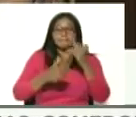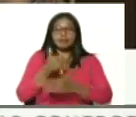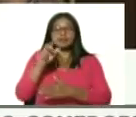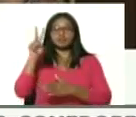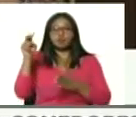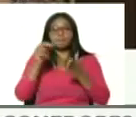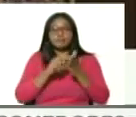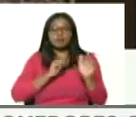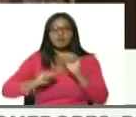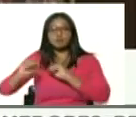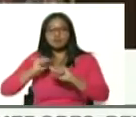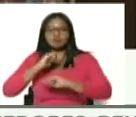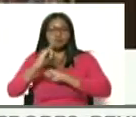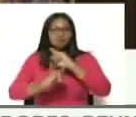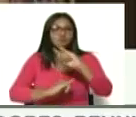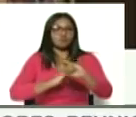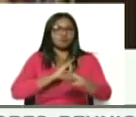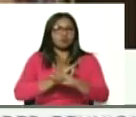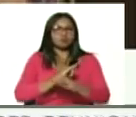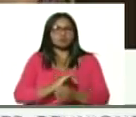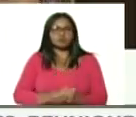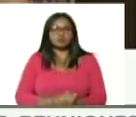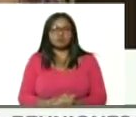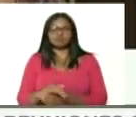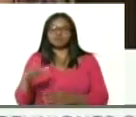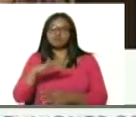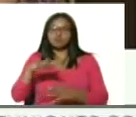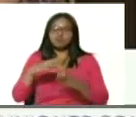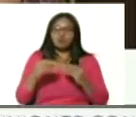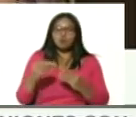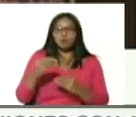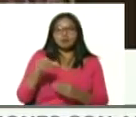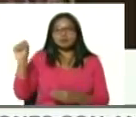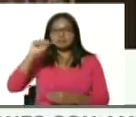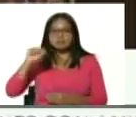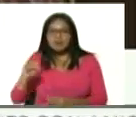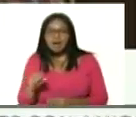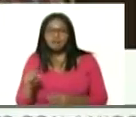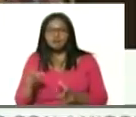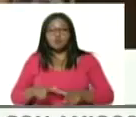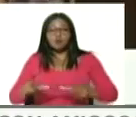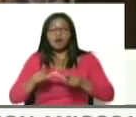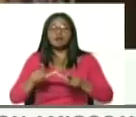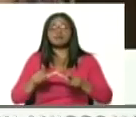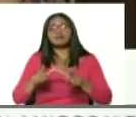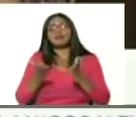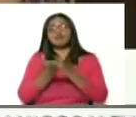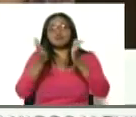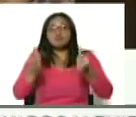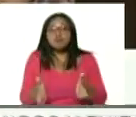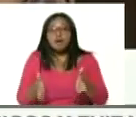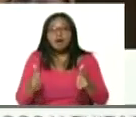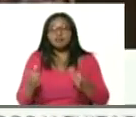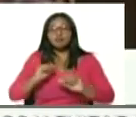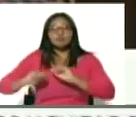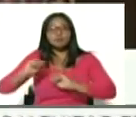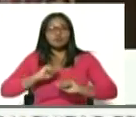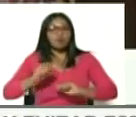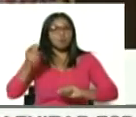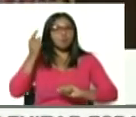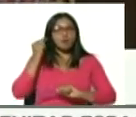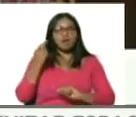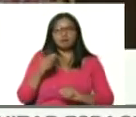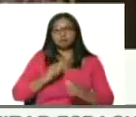2.000 movimientos internacionales, donde van a estar varios sindicatos, varios centros de estudiantes, movimientos de mujeres,